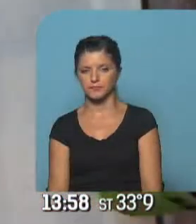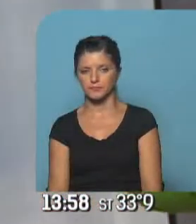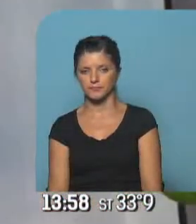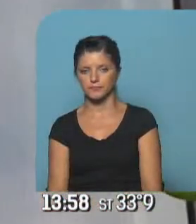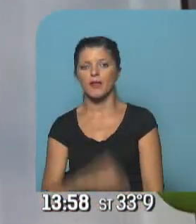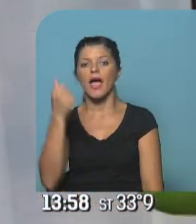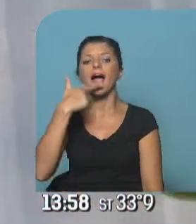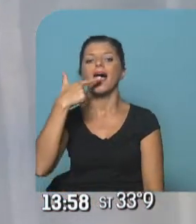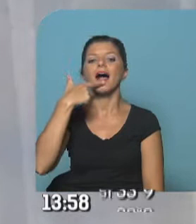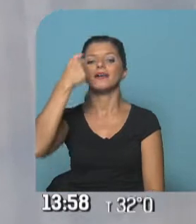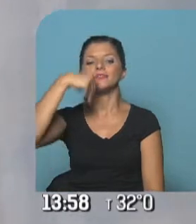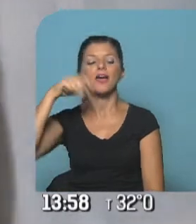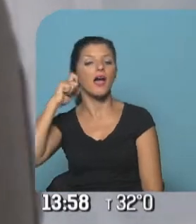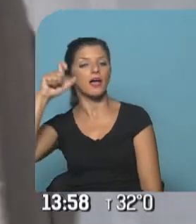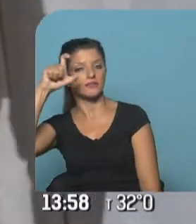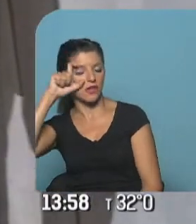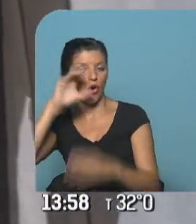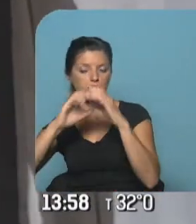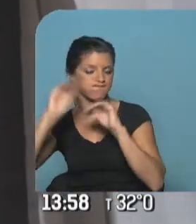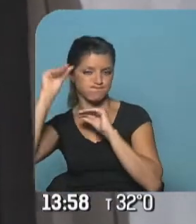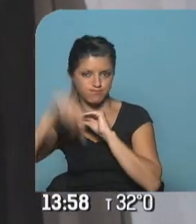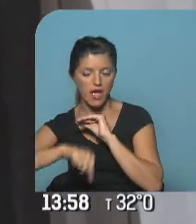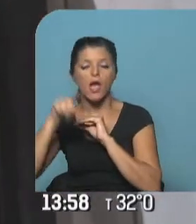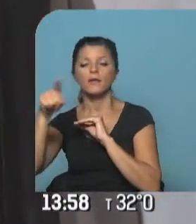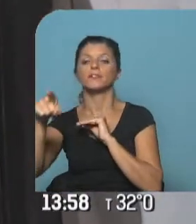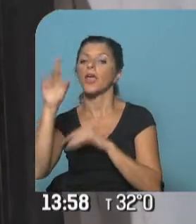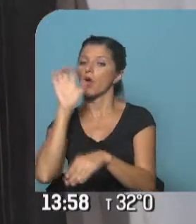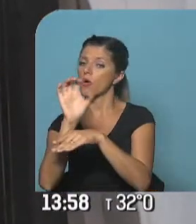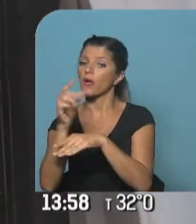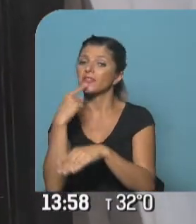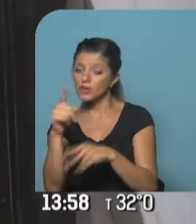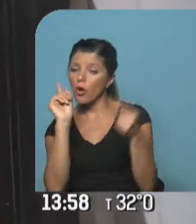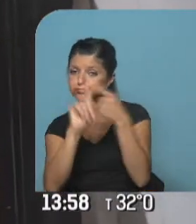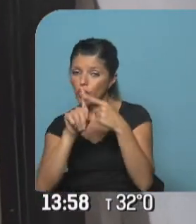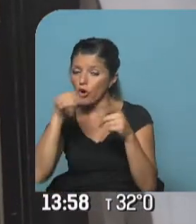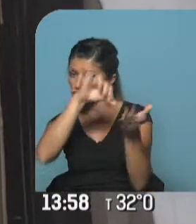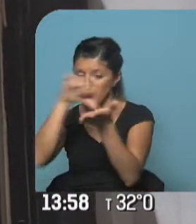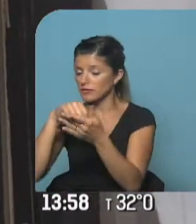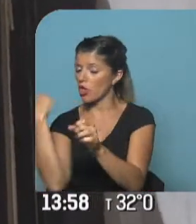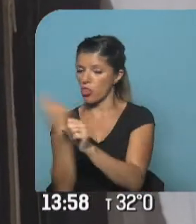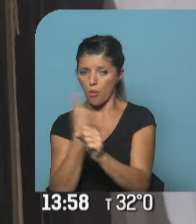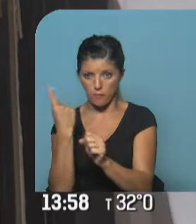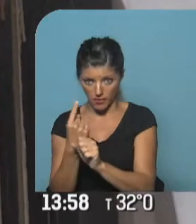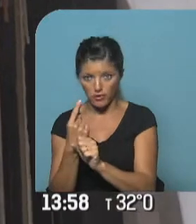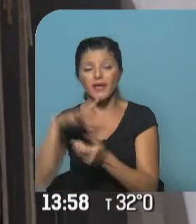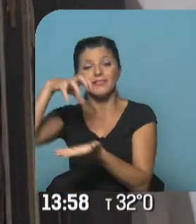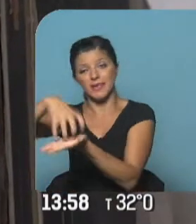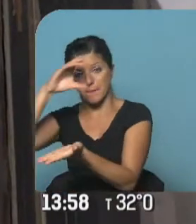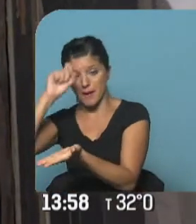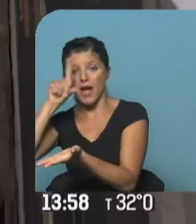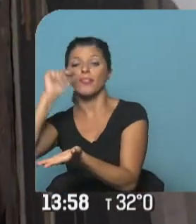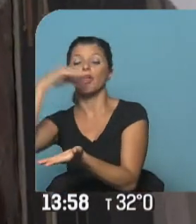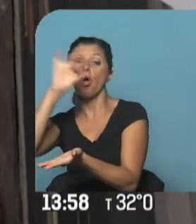Assange incomunicado. Ecuador restringió las comunicaciones con el exterior al fundador de Wikileaks, asilado en la embajada en Londres